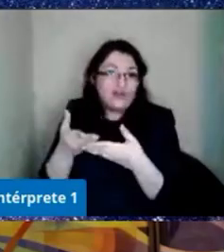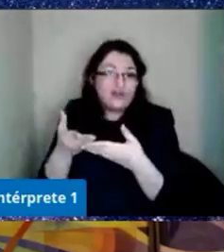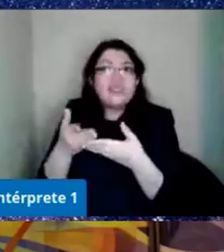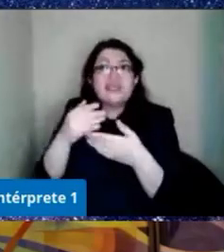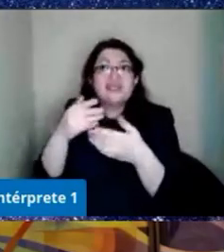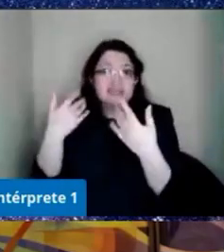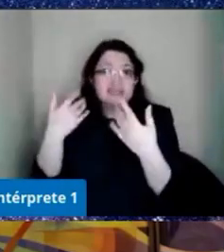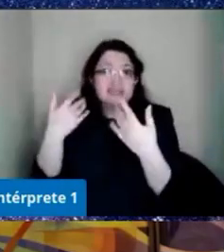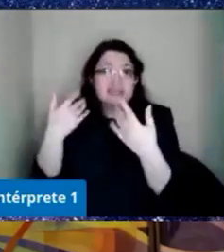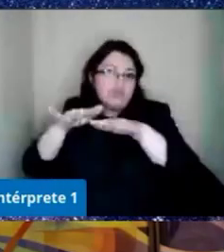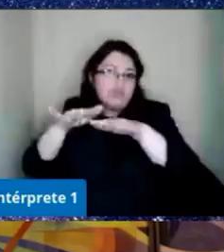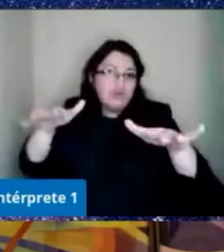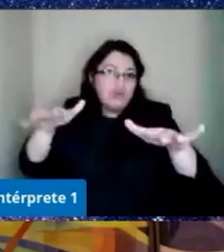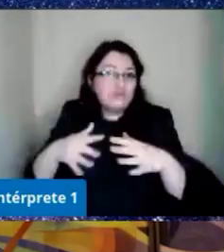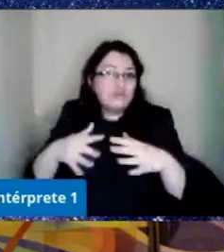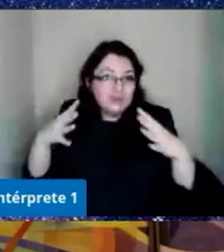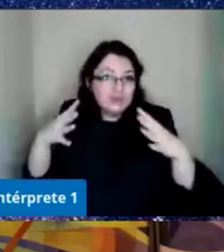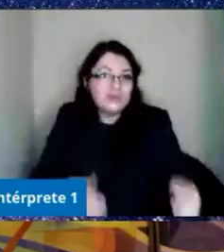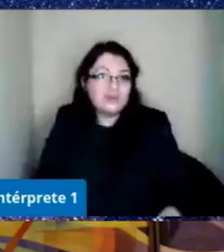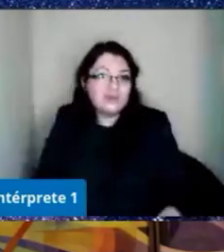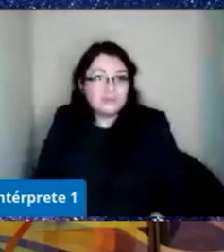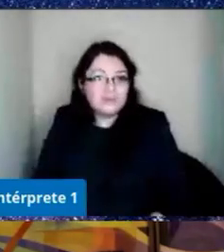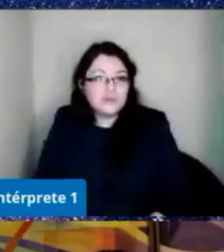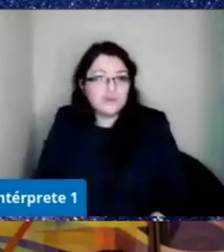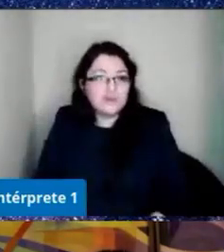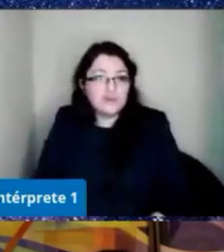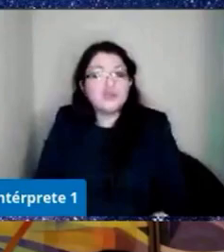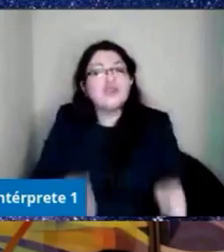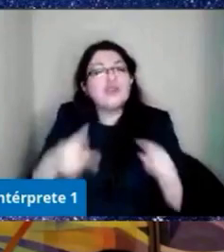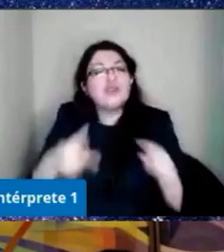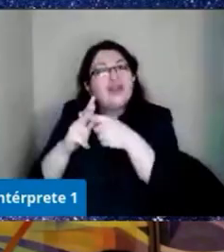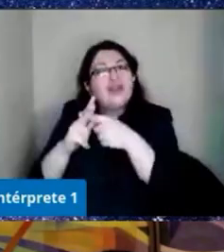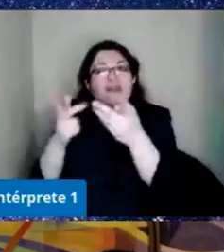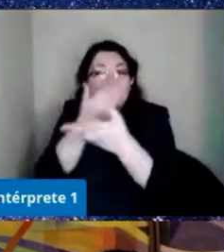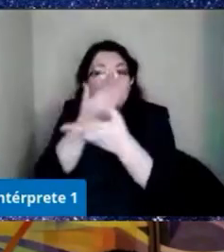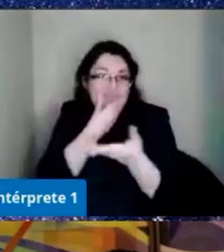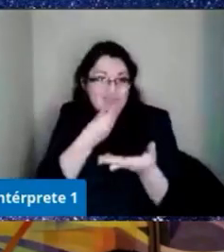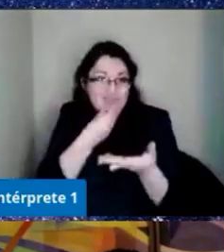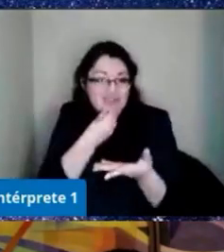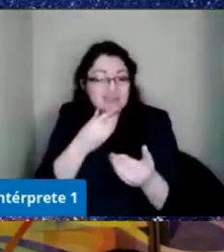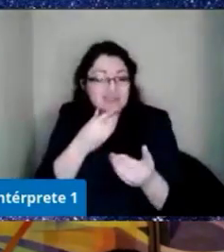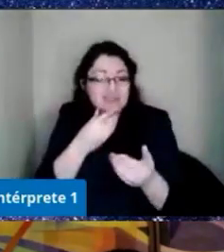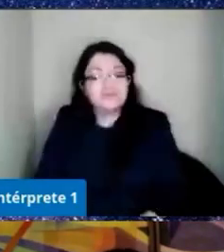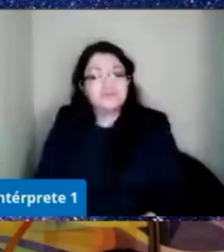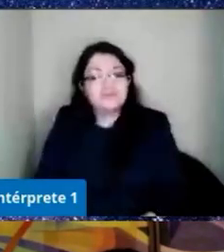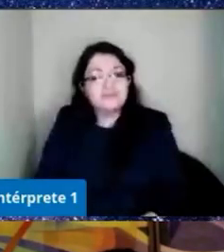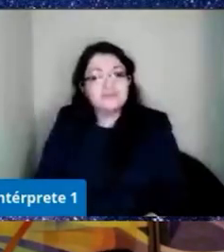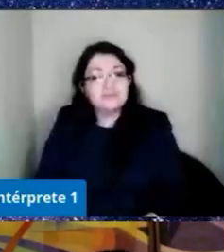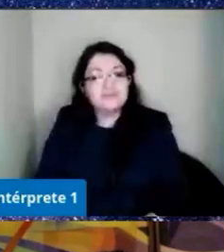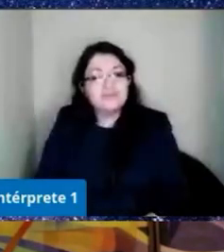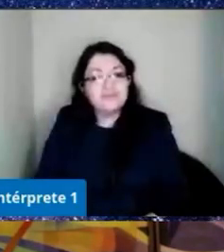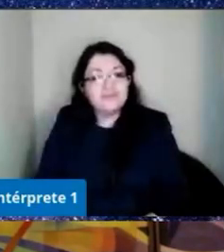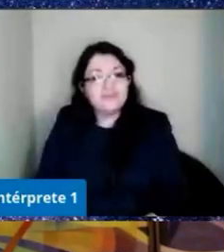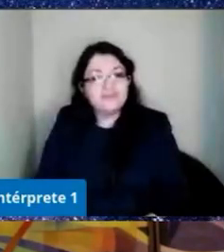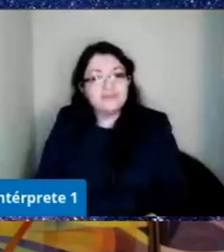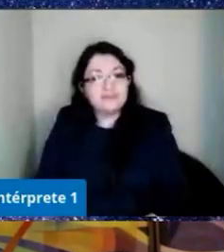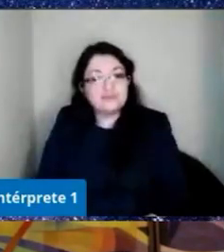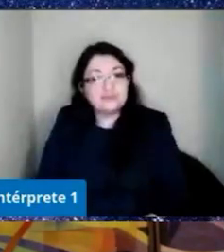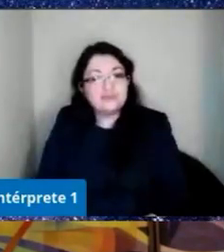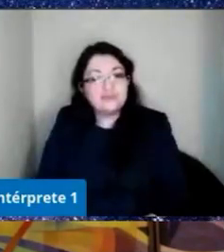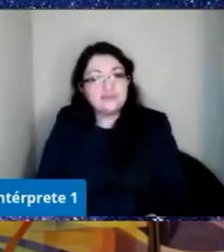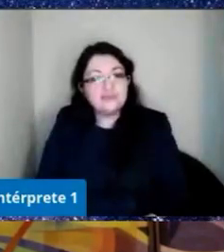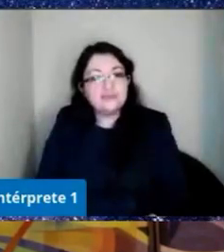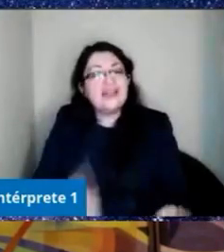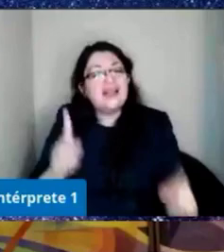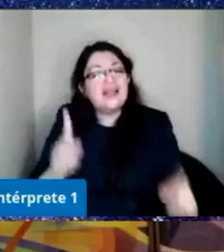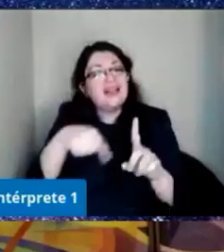todas las personas. Es una bonita herramienta. Bueno, aparte de esta idea de la astronomía por sí, que